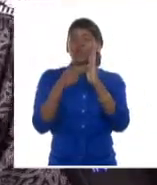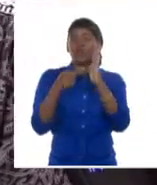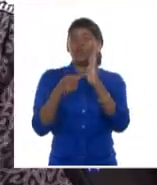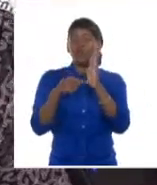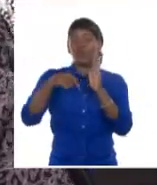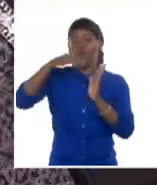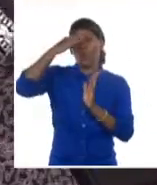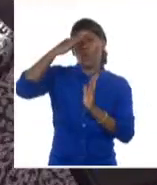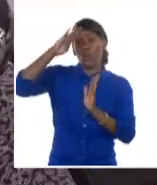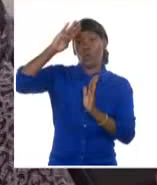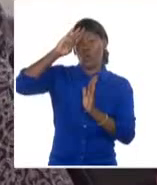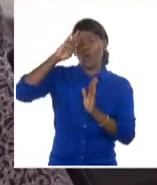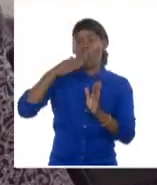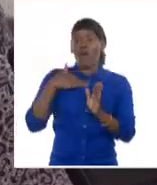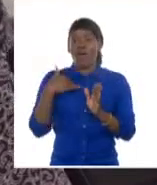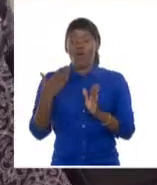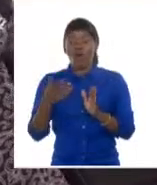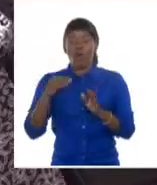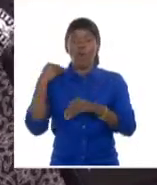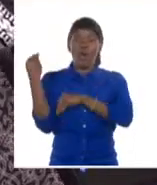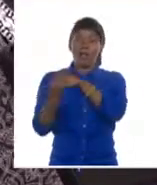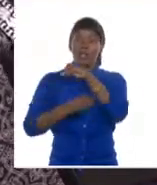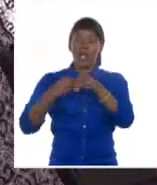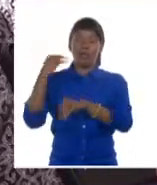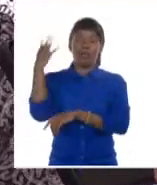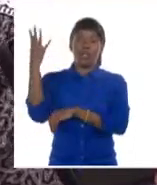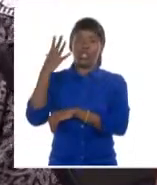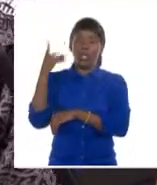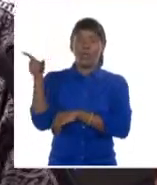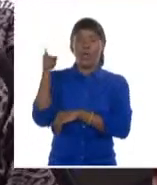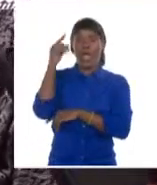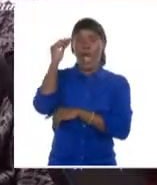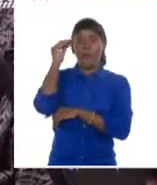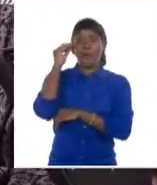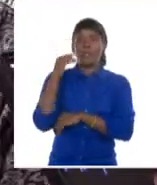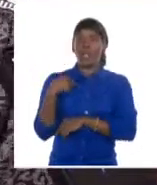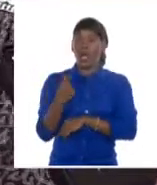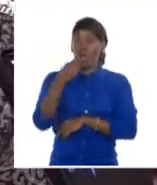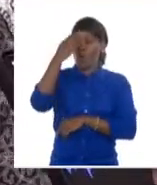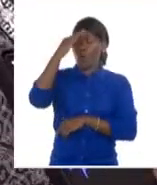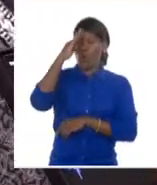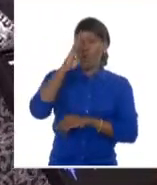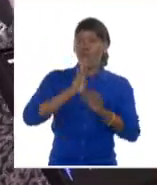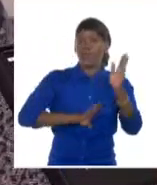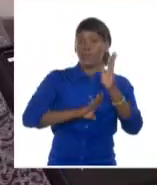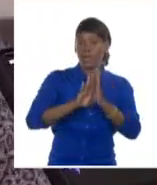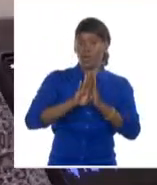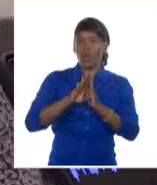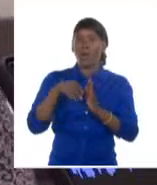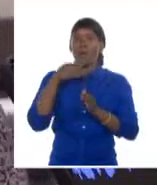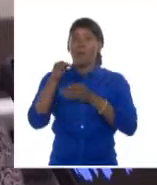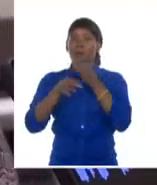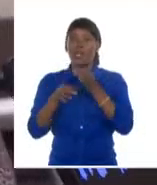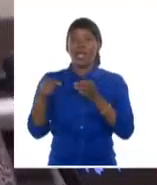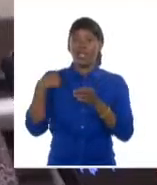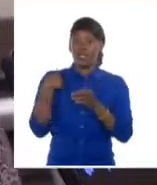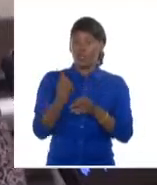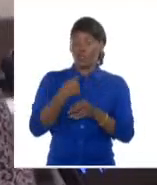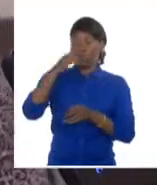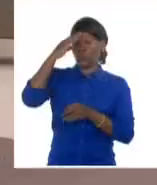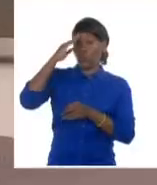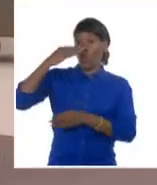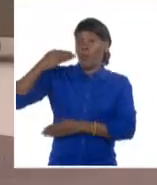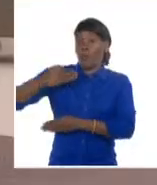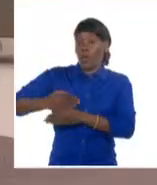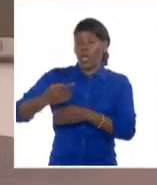pabellón cubano para conocer un poquito más de lo que un país en desarrollo como Cuba, bloqueado, puede hacer en materia de enfrentamiento al